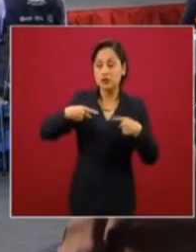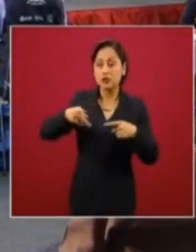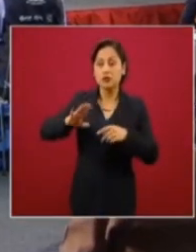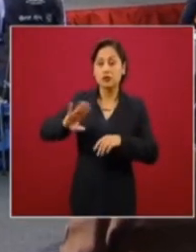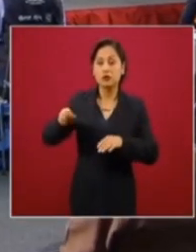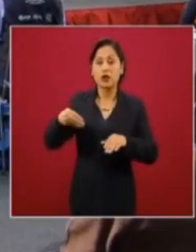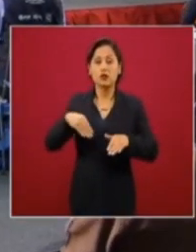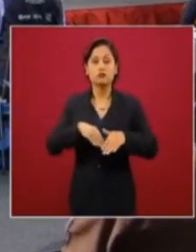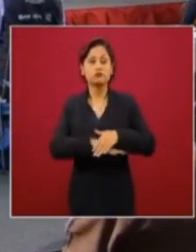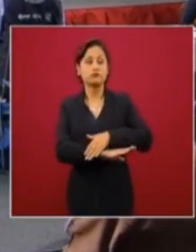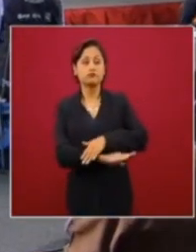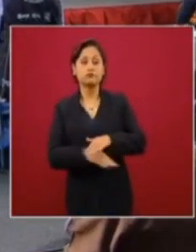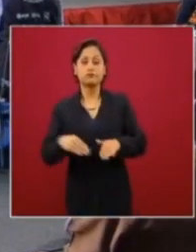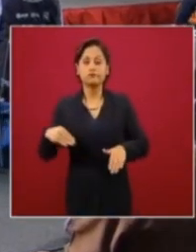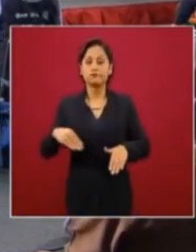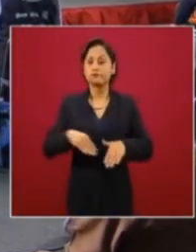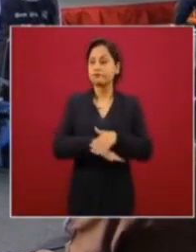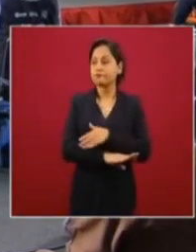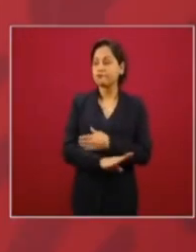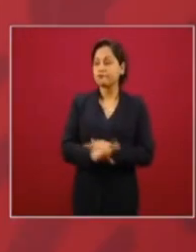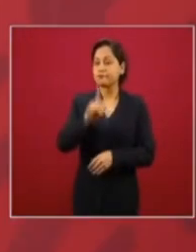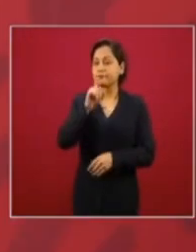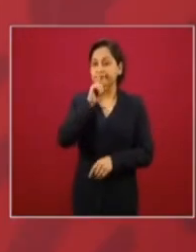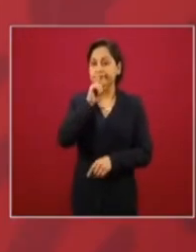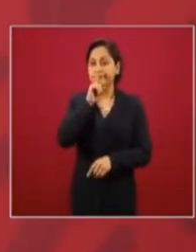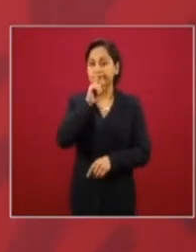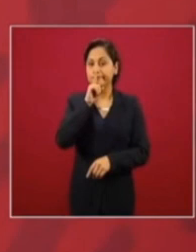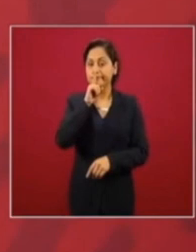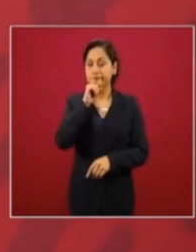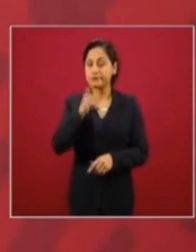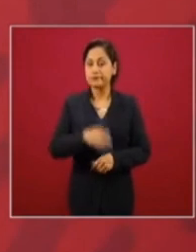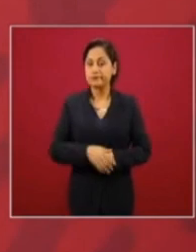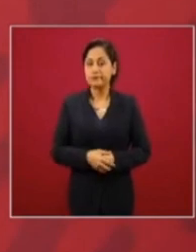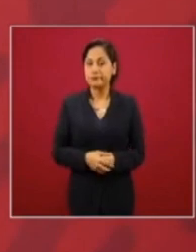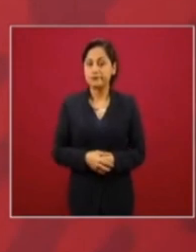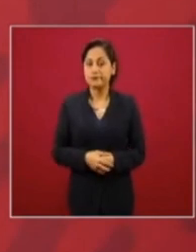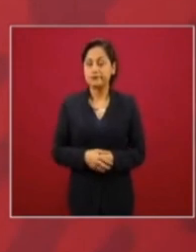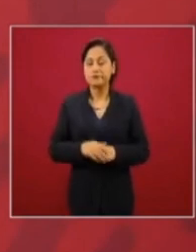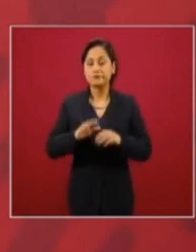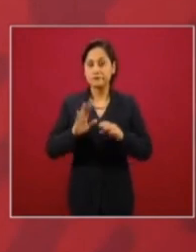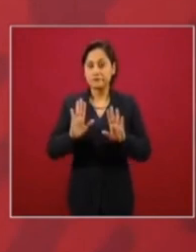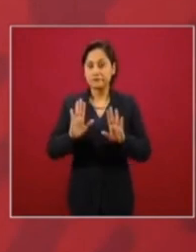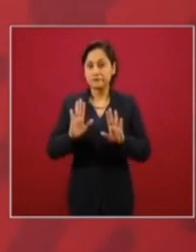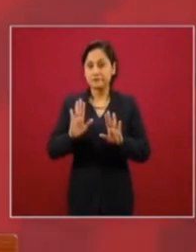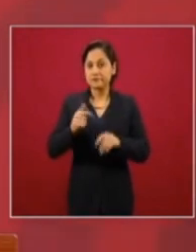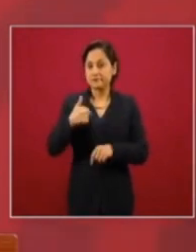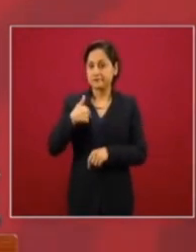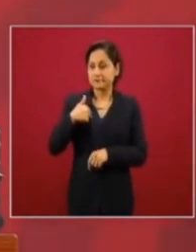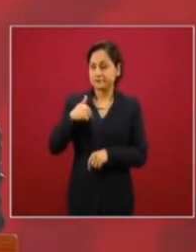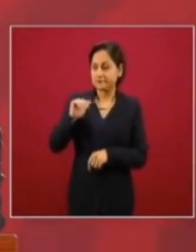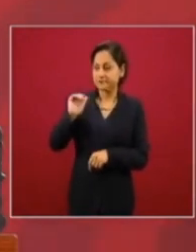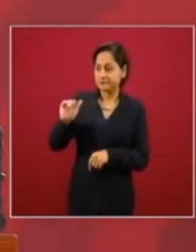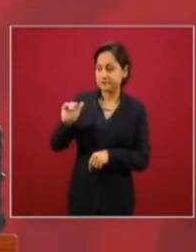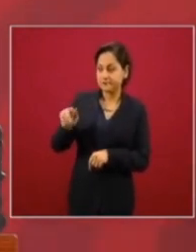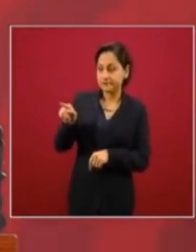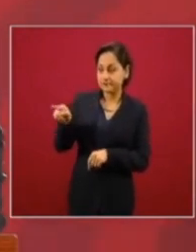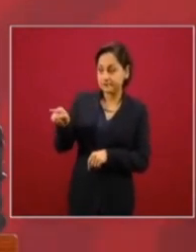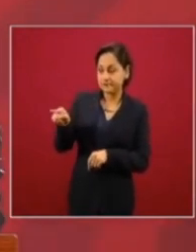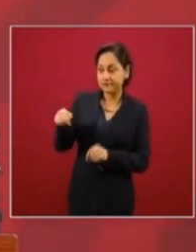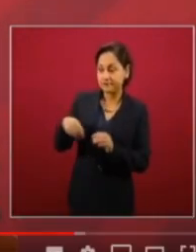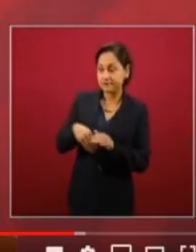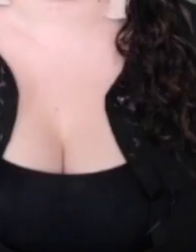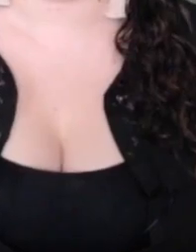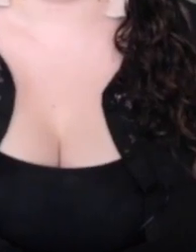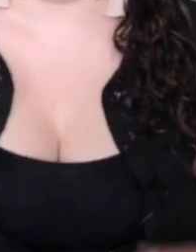archivando estos casos, con todo respeto, se da a conocer a la opinión